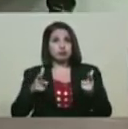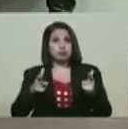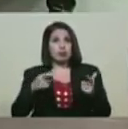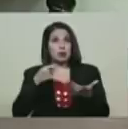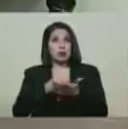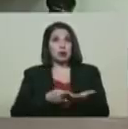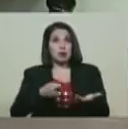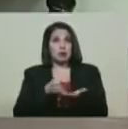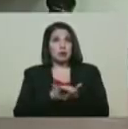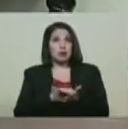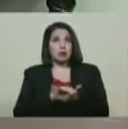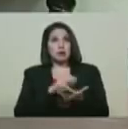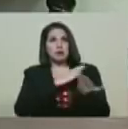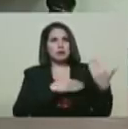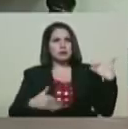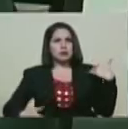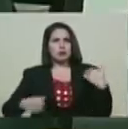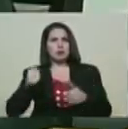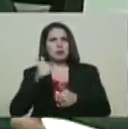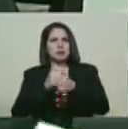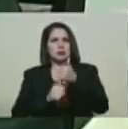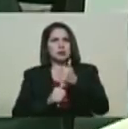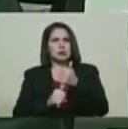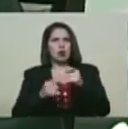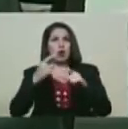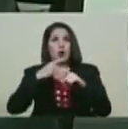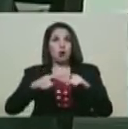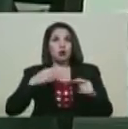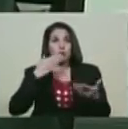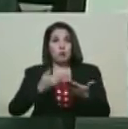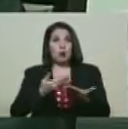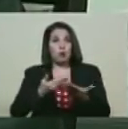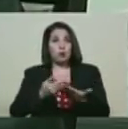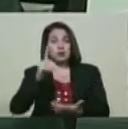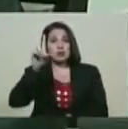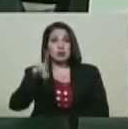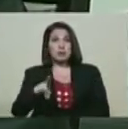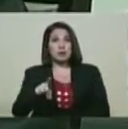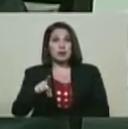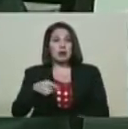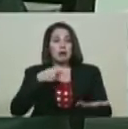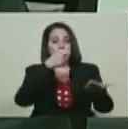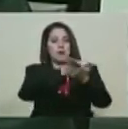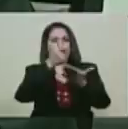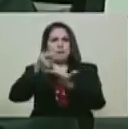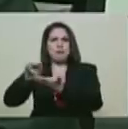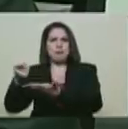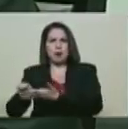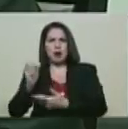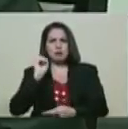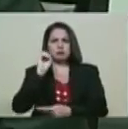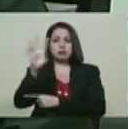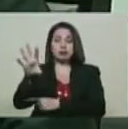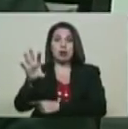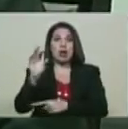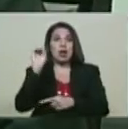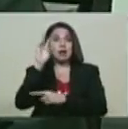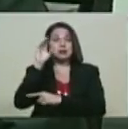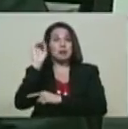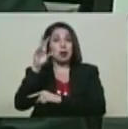inversión. Compañero vicepresidente. Sí, presidente, entre otros propósitos también la remisión de esta ley a la Asamblea Nacional